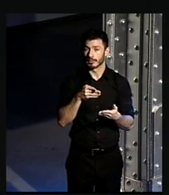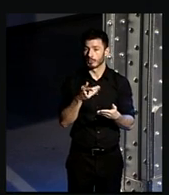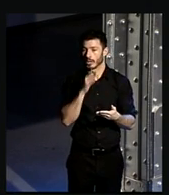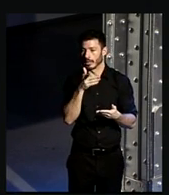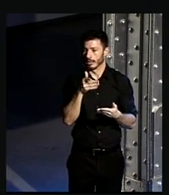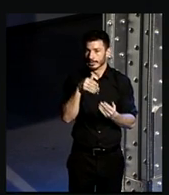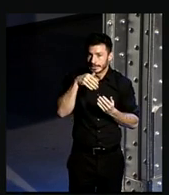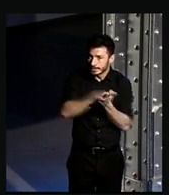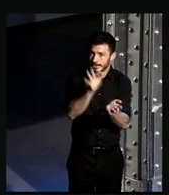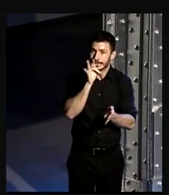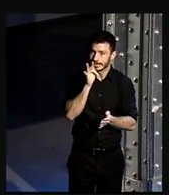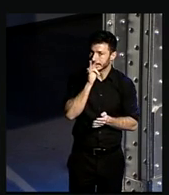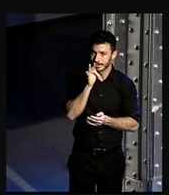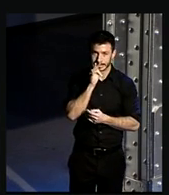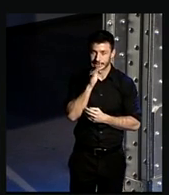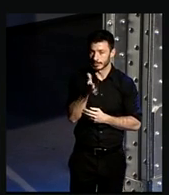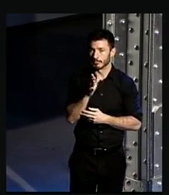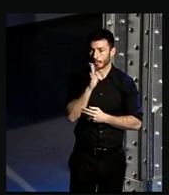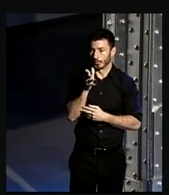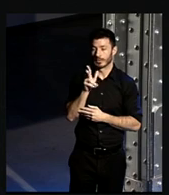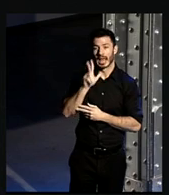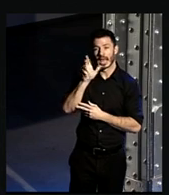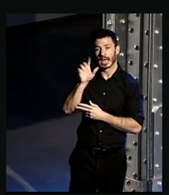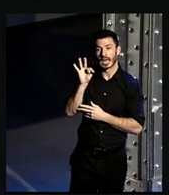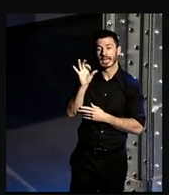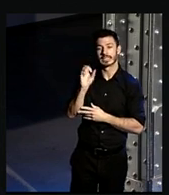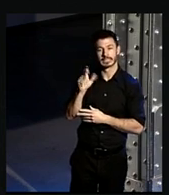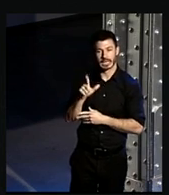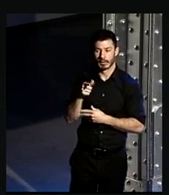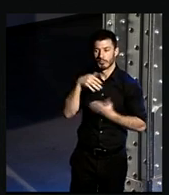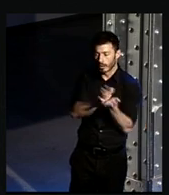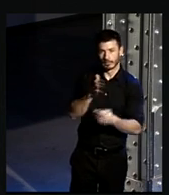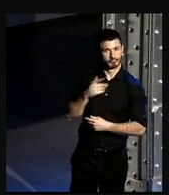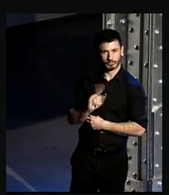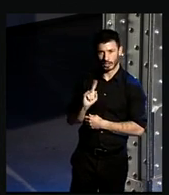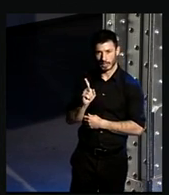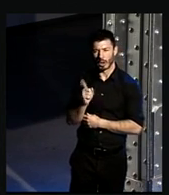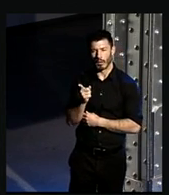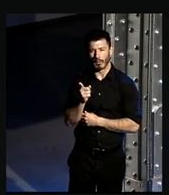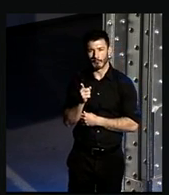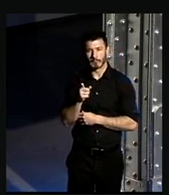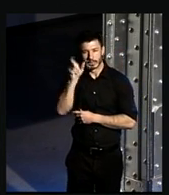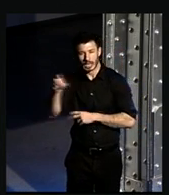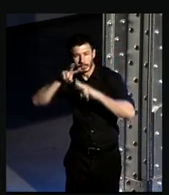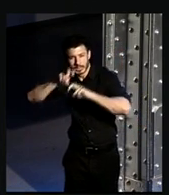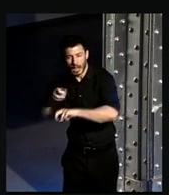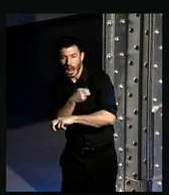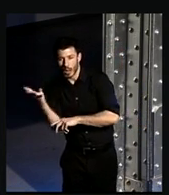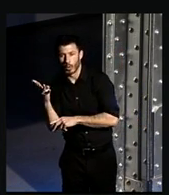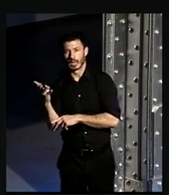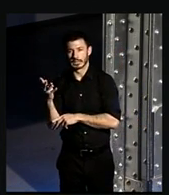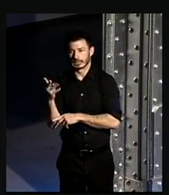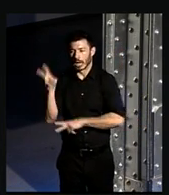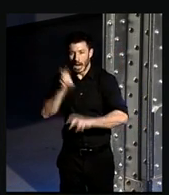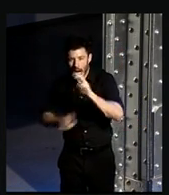inédito, Hetzel no lo quiso publicar, pero algunos investigadores tenían noticia de su existencia y se convirtió en una quimera verdadera para